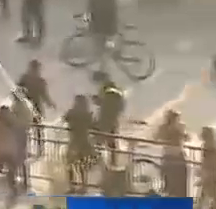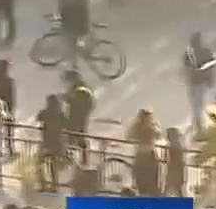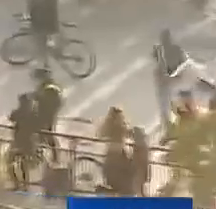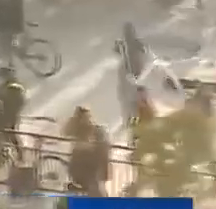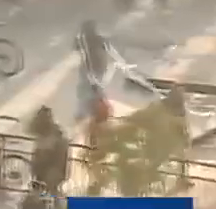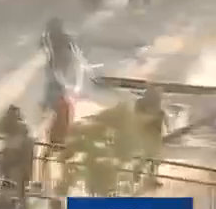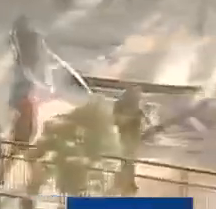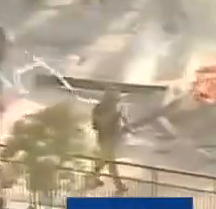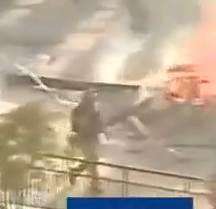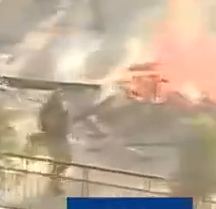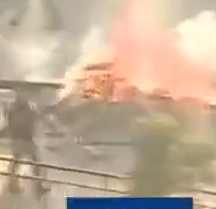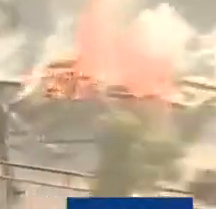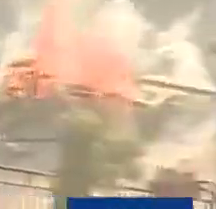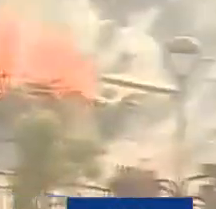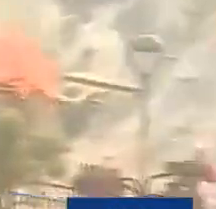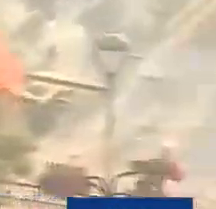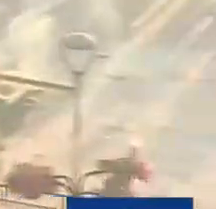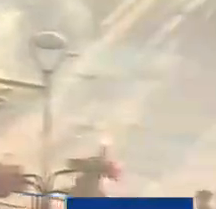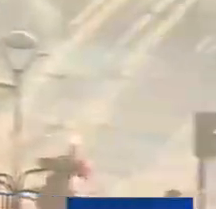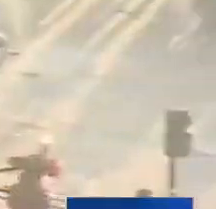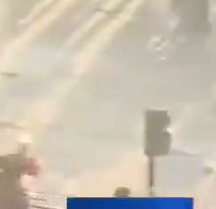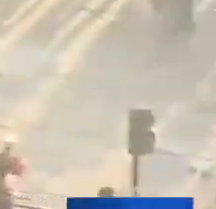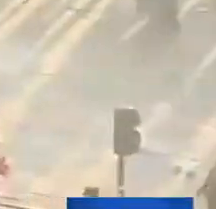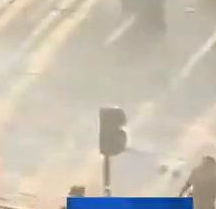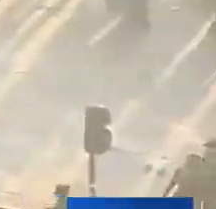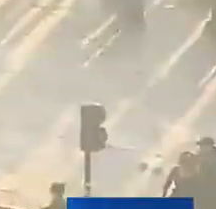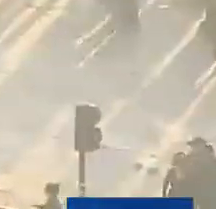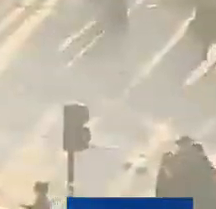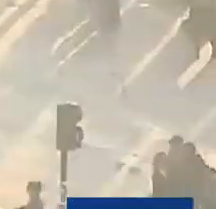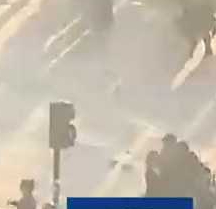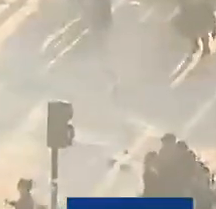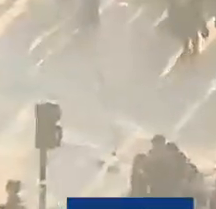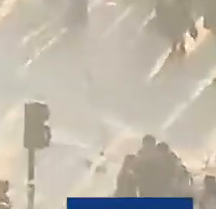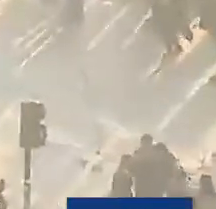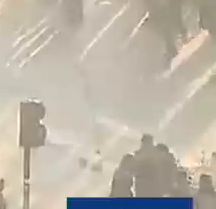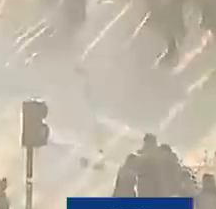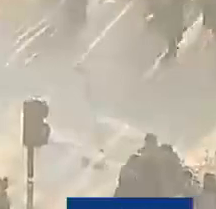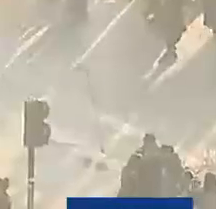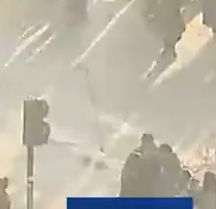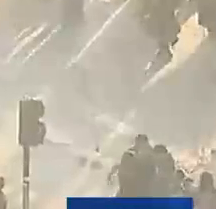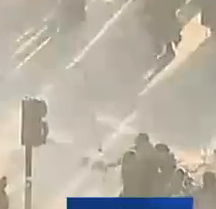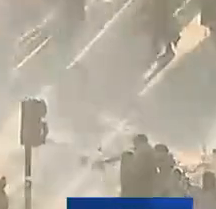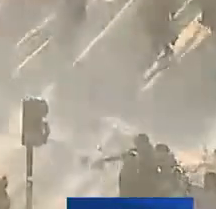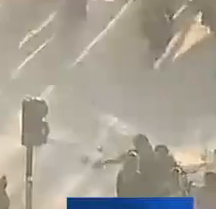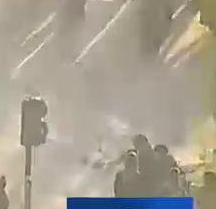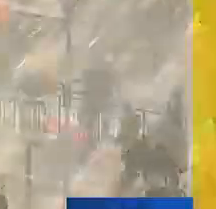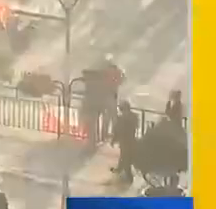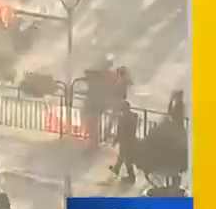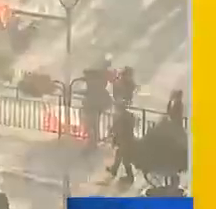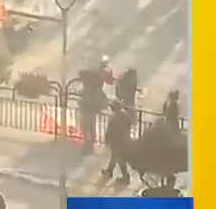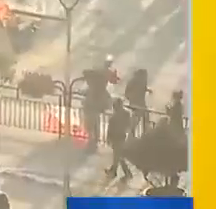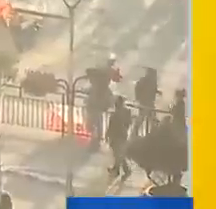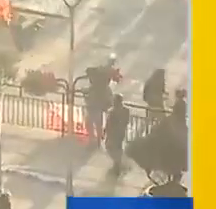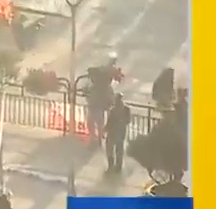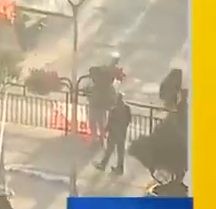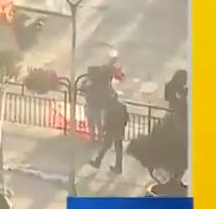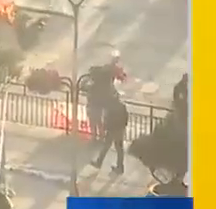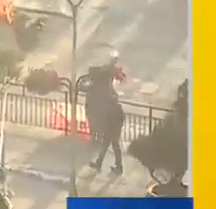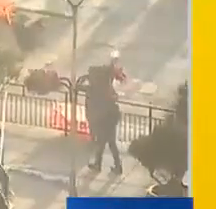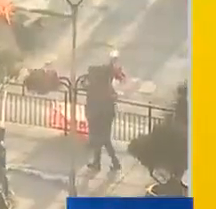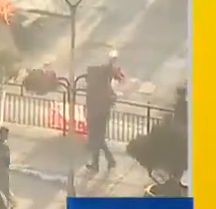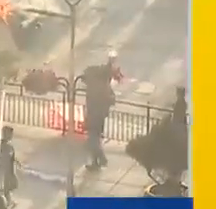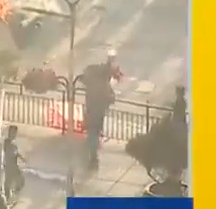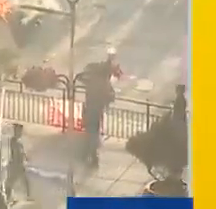nosotros, medios de comunicación, organizaciones de la sociedad civil, empresariado, también tenemos que escuchar con humildad, porque todos hemos fracasado. Y